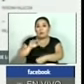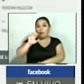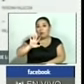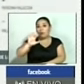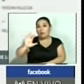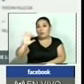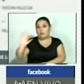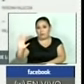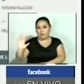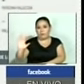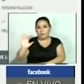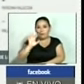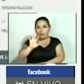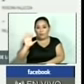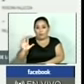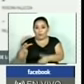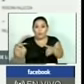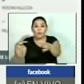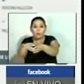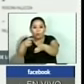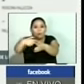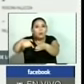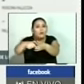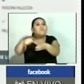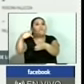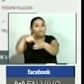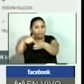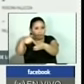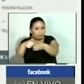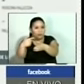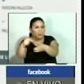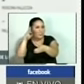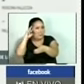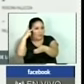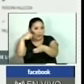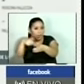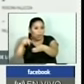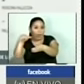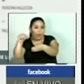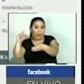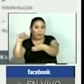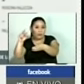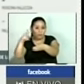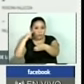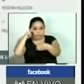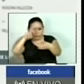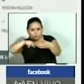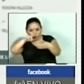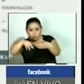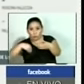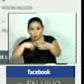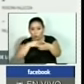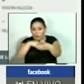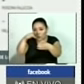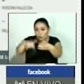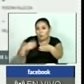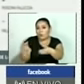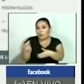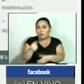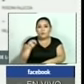555. El número de casos activos, es decir, personas que están bajo atención médica en este preciso instante,